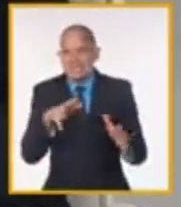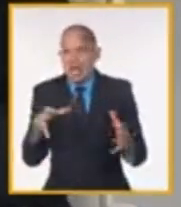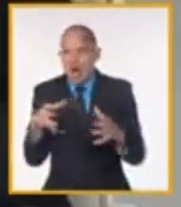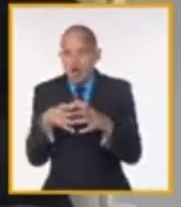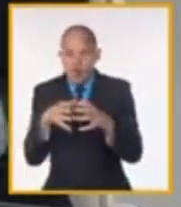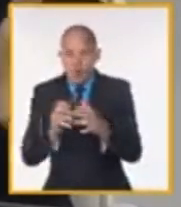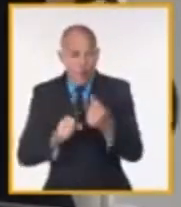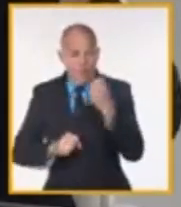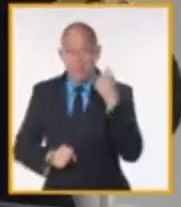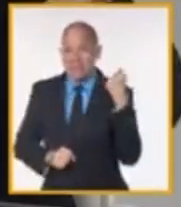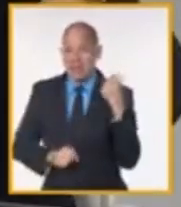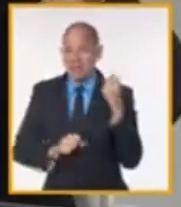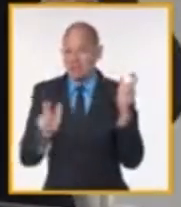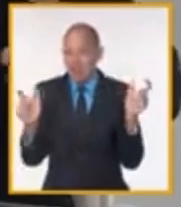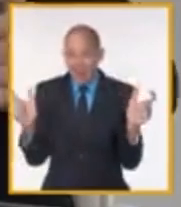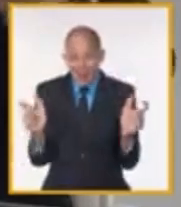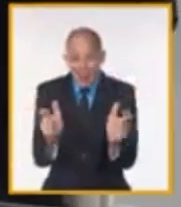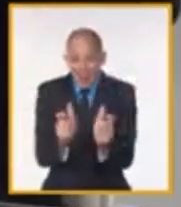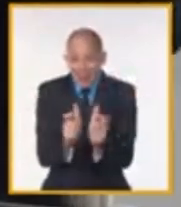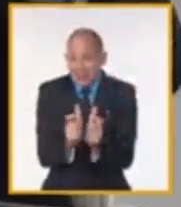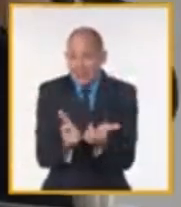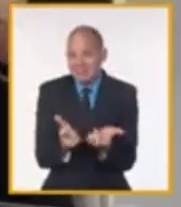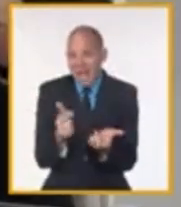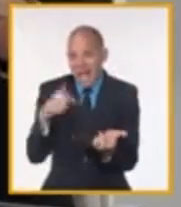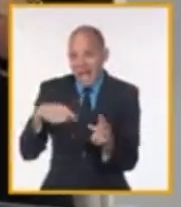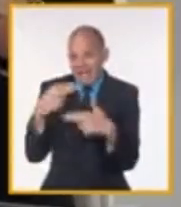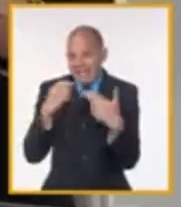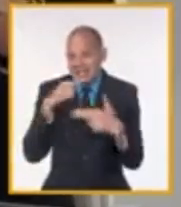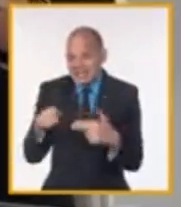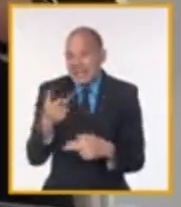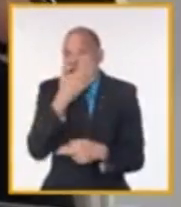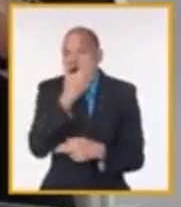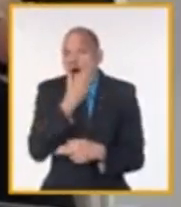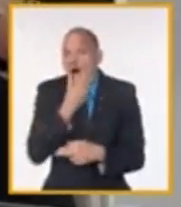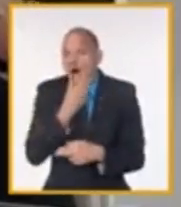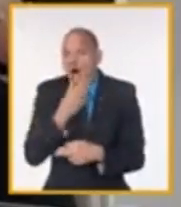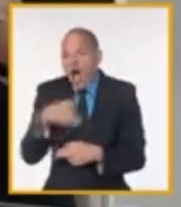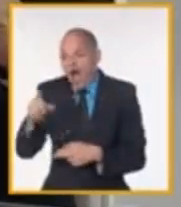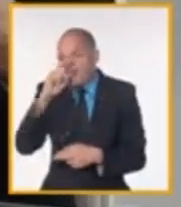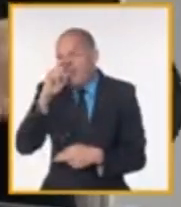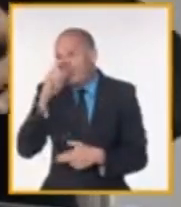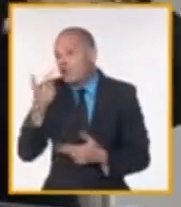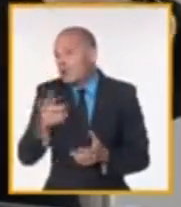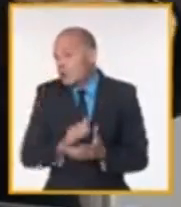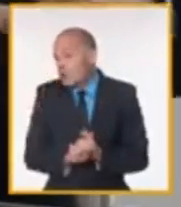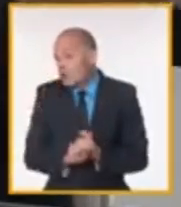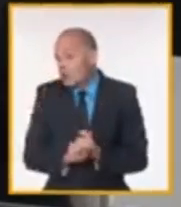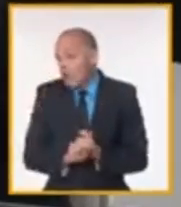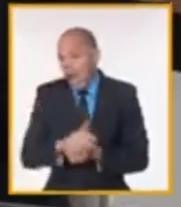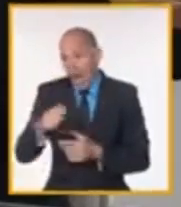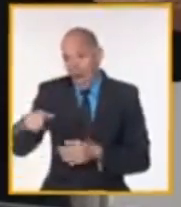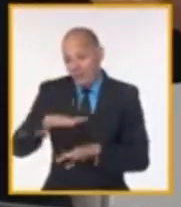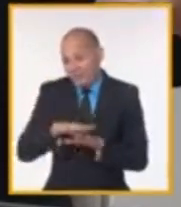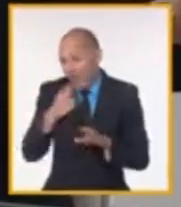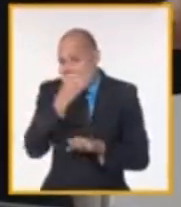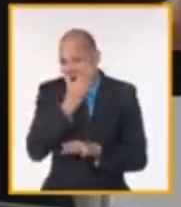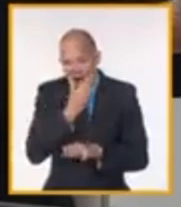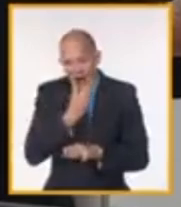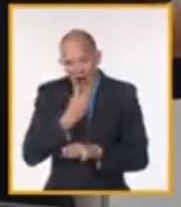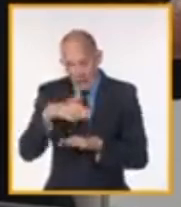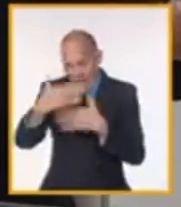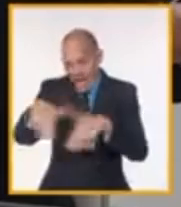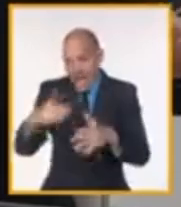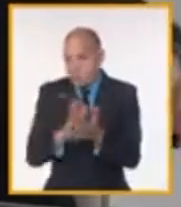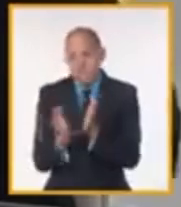eh reclutando reclutando muchachos han bajado la edad de reclutamiento los reclutan los capturan en la